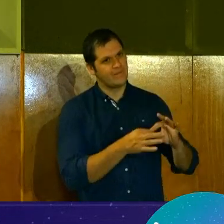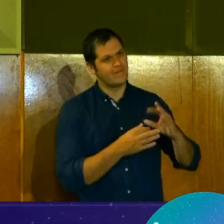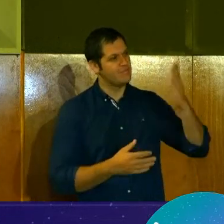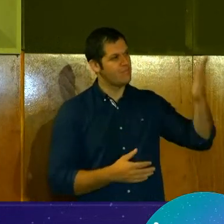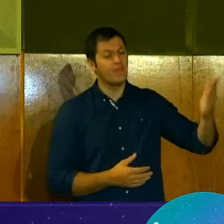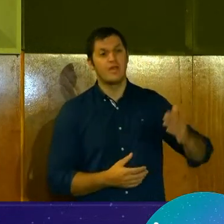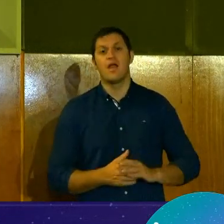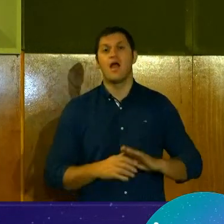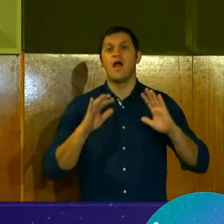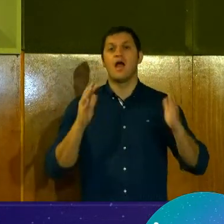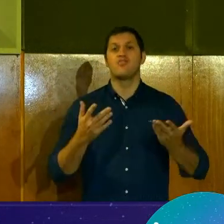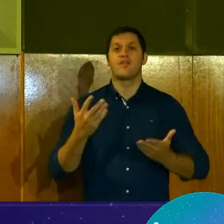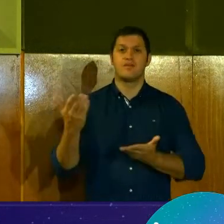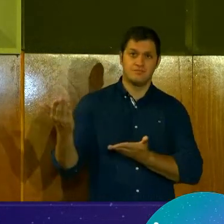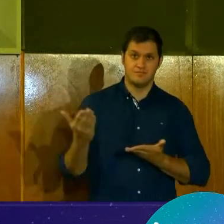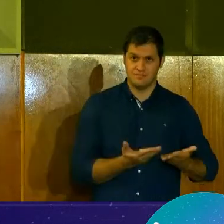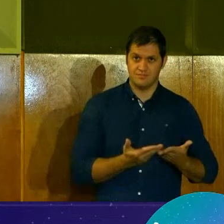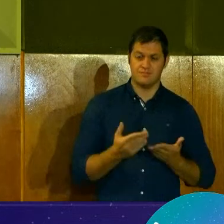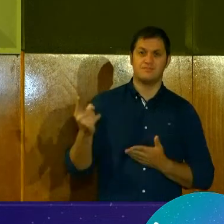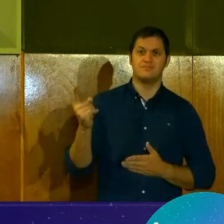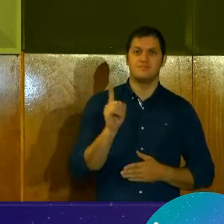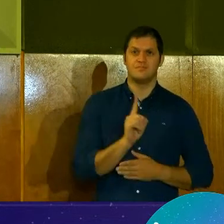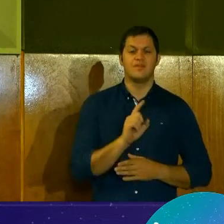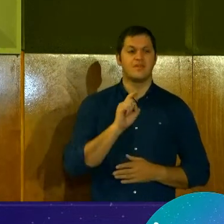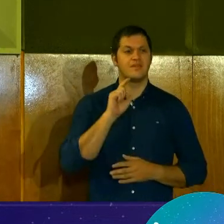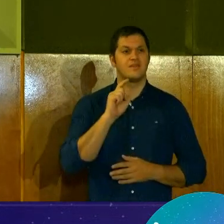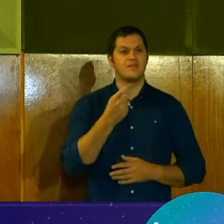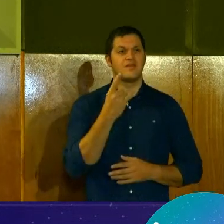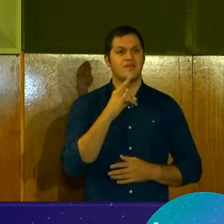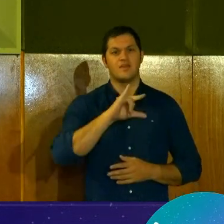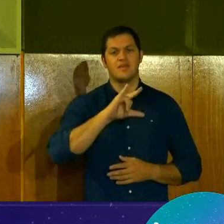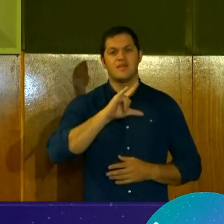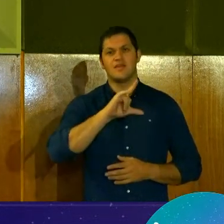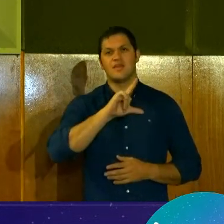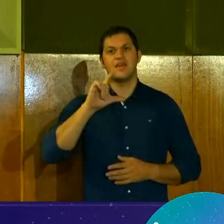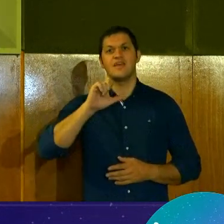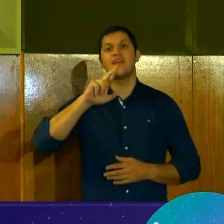que quizá teníamos mucho mucho tiempo antes